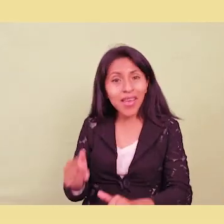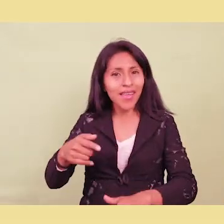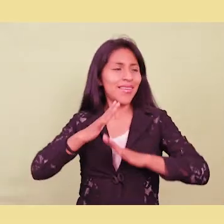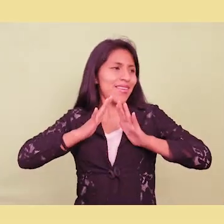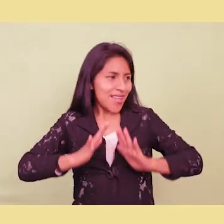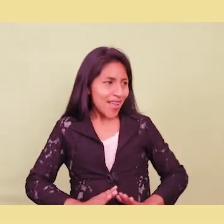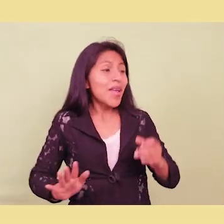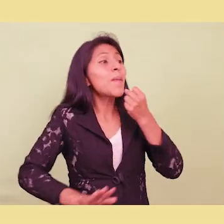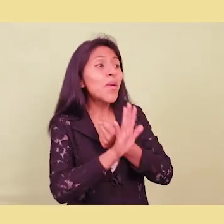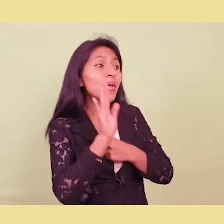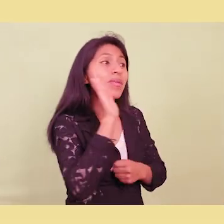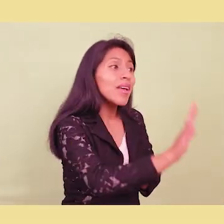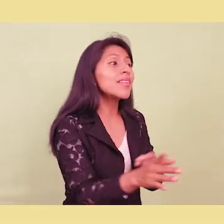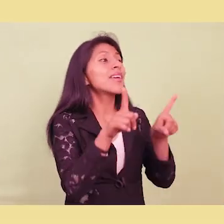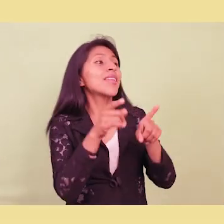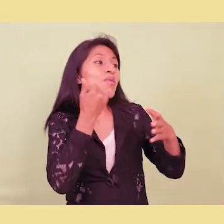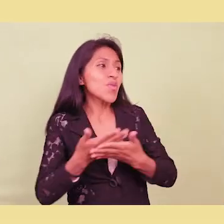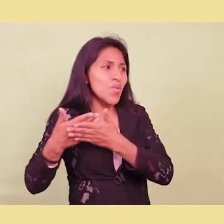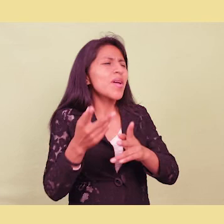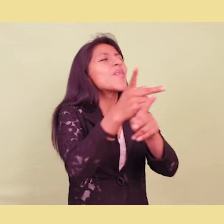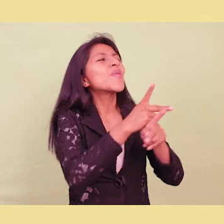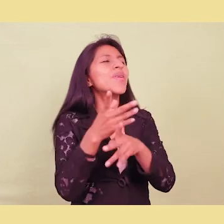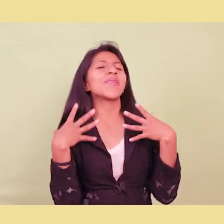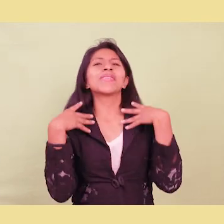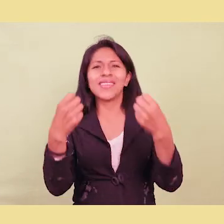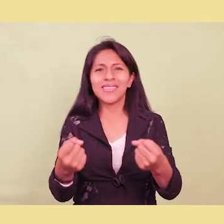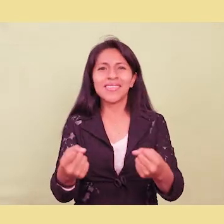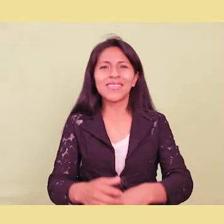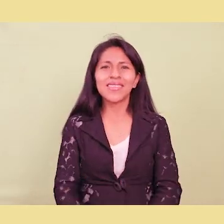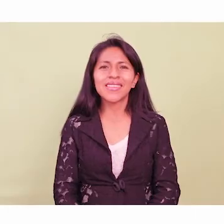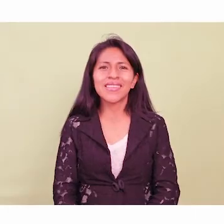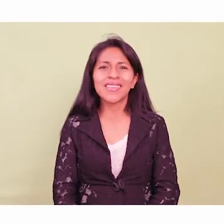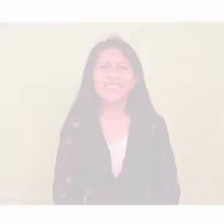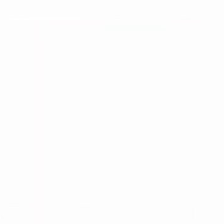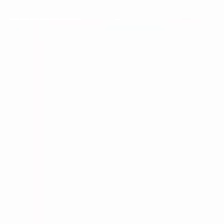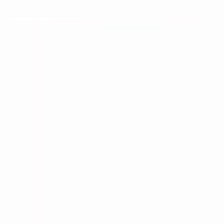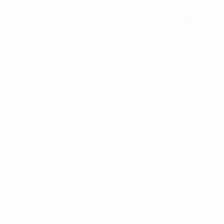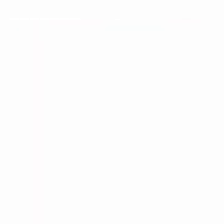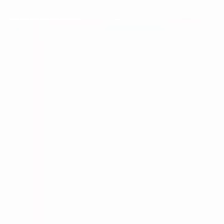aquí se puede quedar tranquila. Te protegemos a ti y a tus guaguas y también cuidamos tu salud.